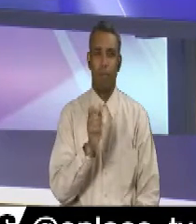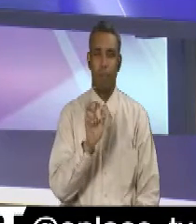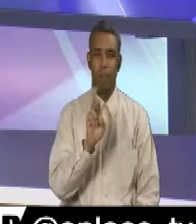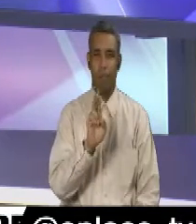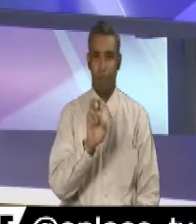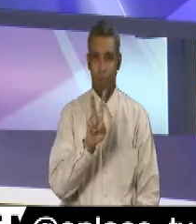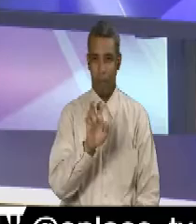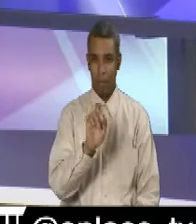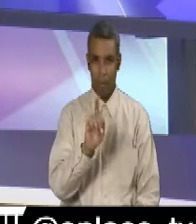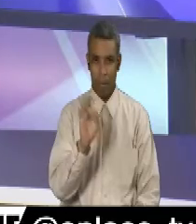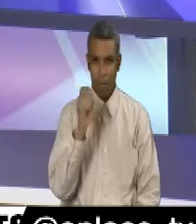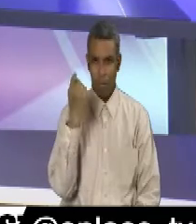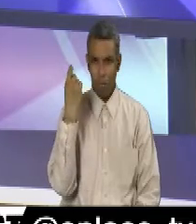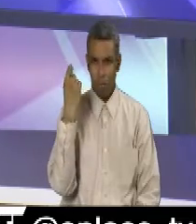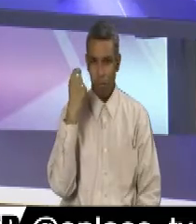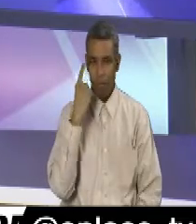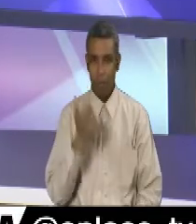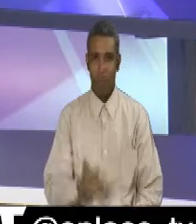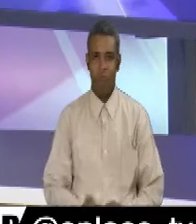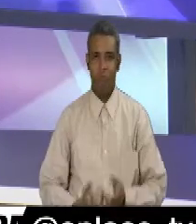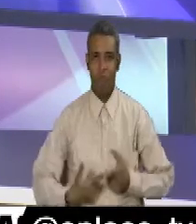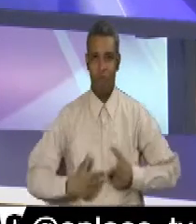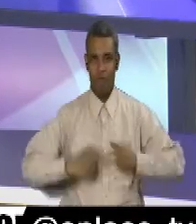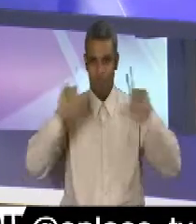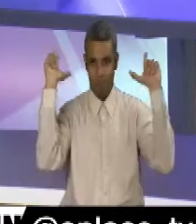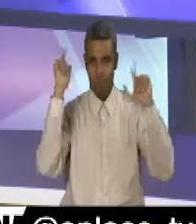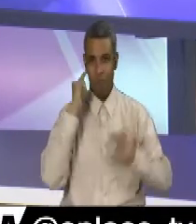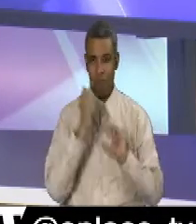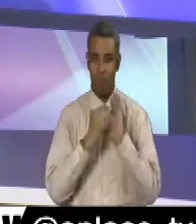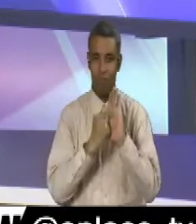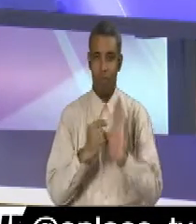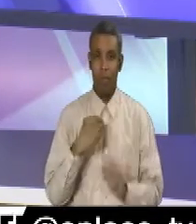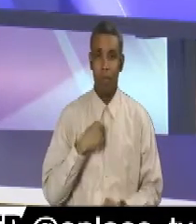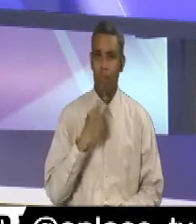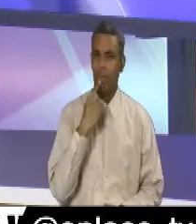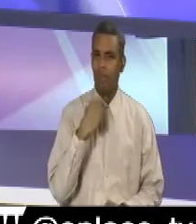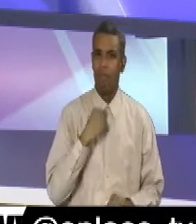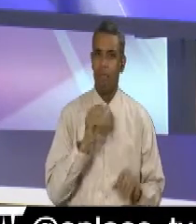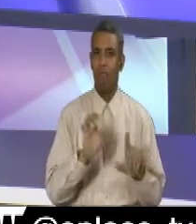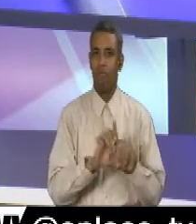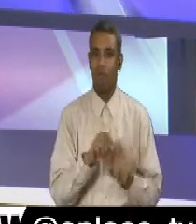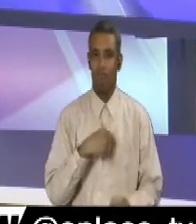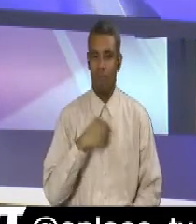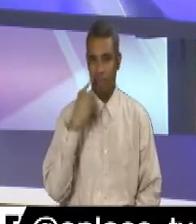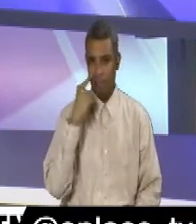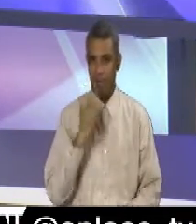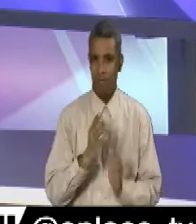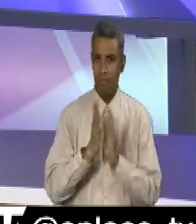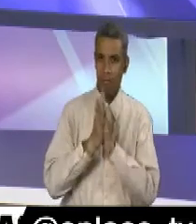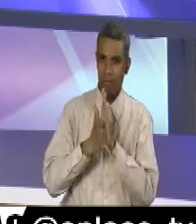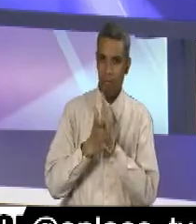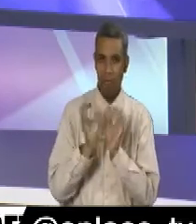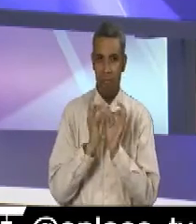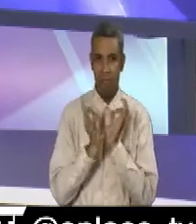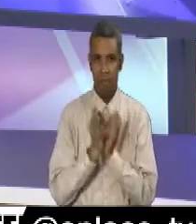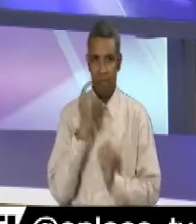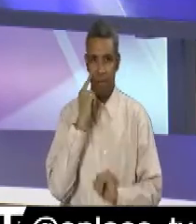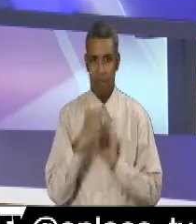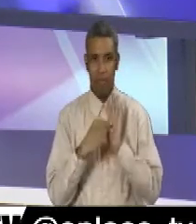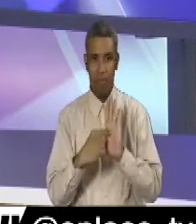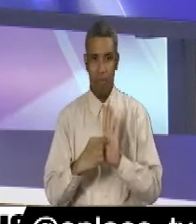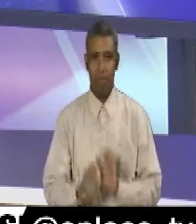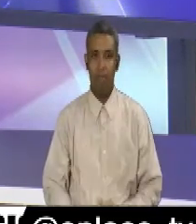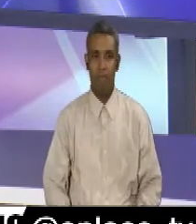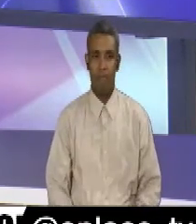hace pocos minutos aquí en Barranca Bermeja. Ha hablado para Enlace Noticias en diferentes familiares, entre ellos también su